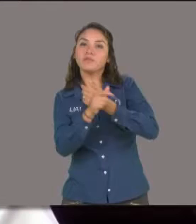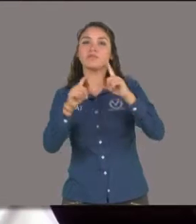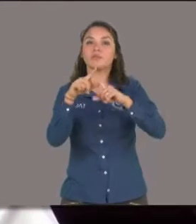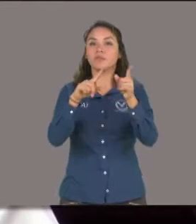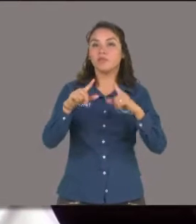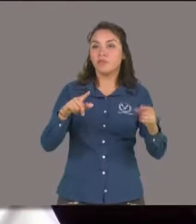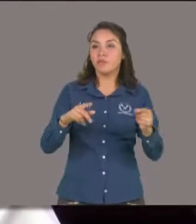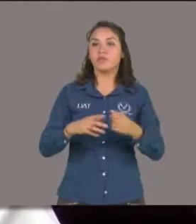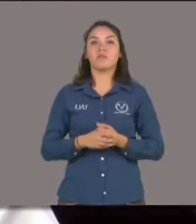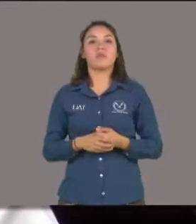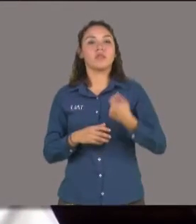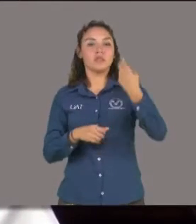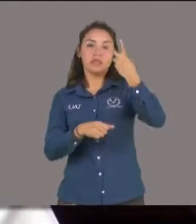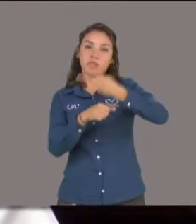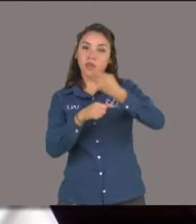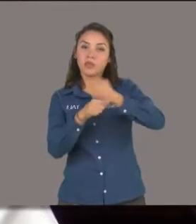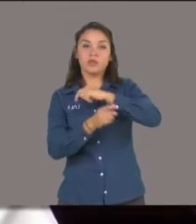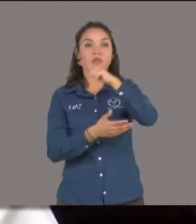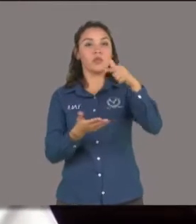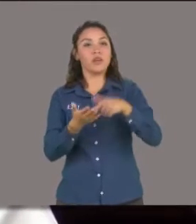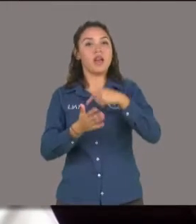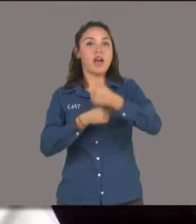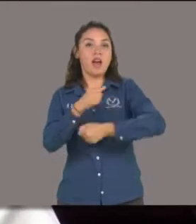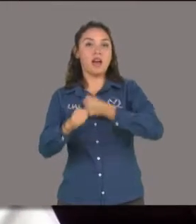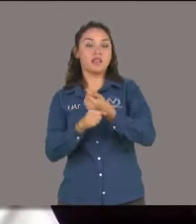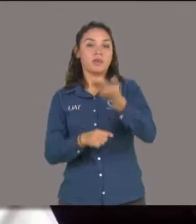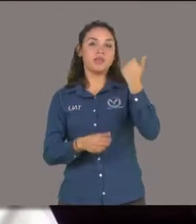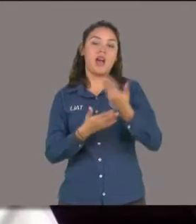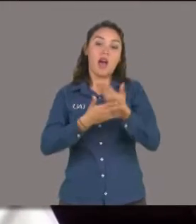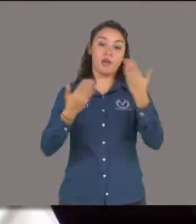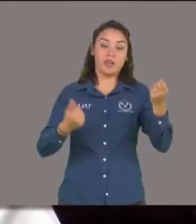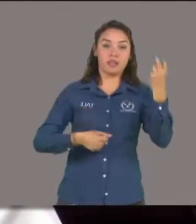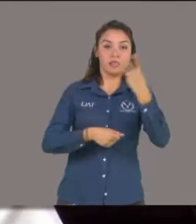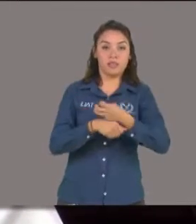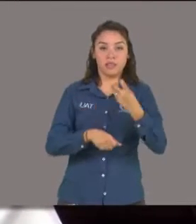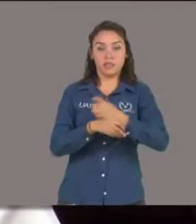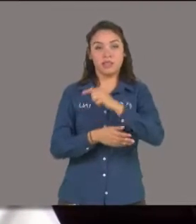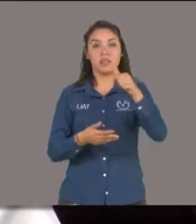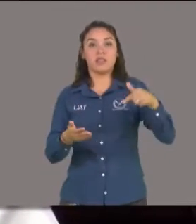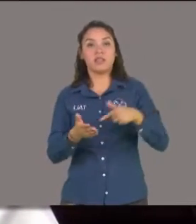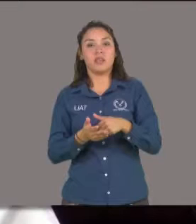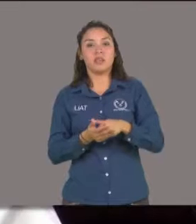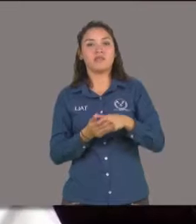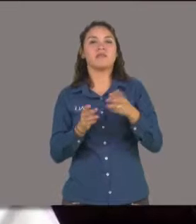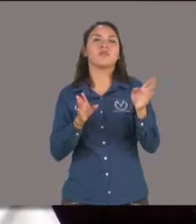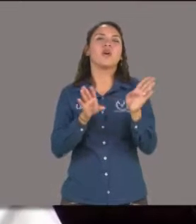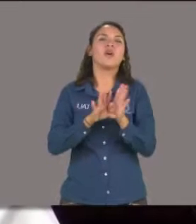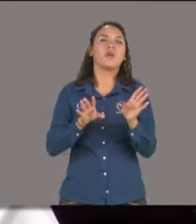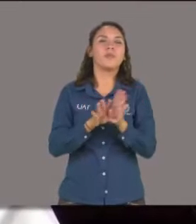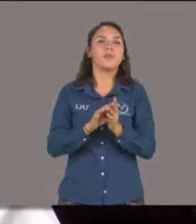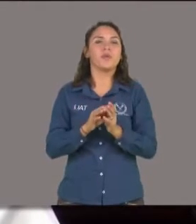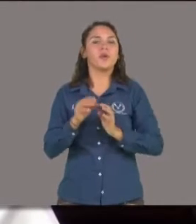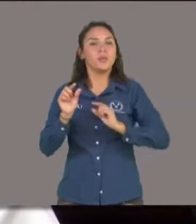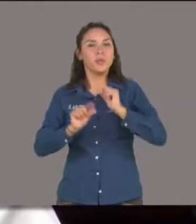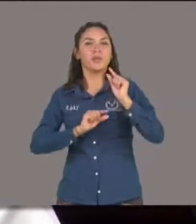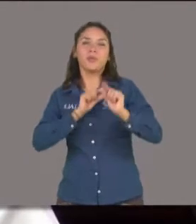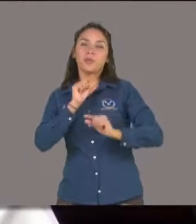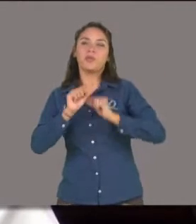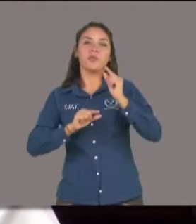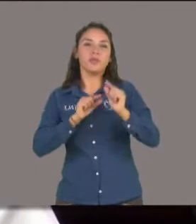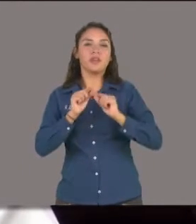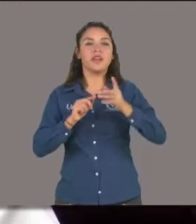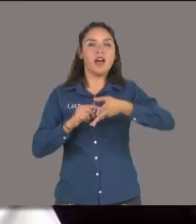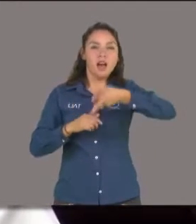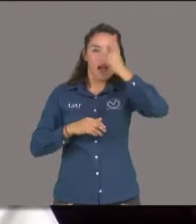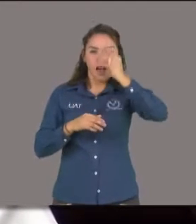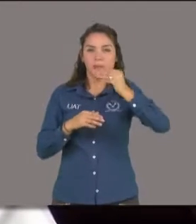nacionales, el segundo en lugar del año pasado, ahora el tercero, que tiene que ver con cuestiones